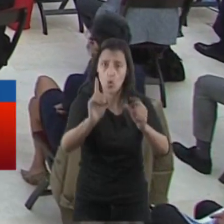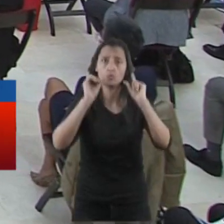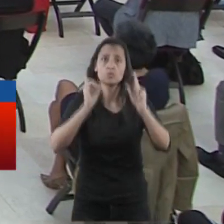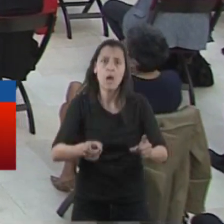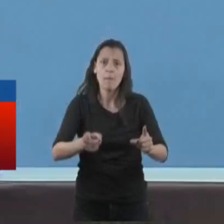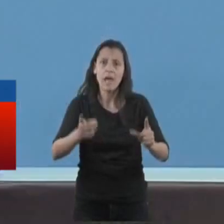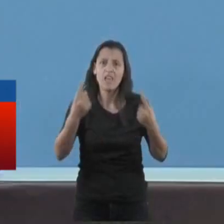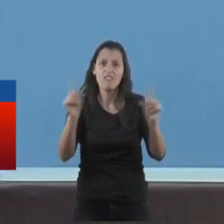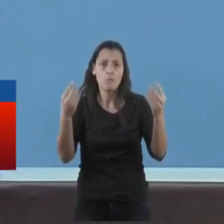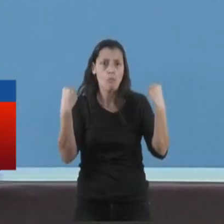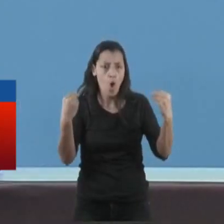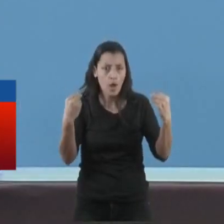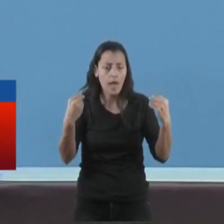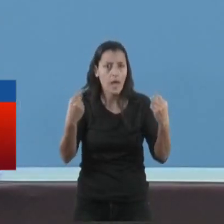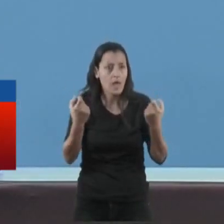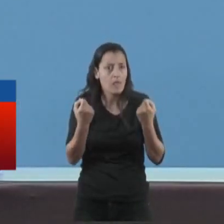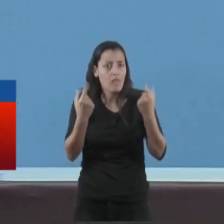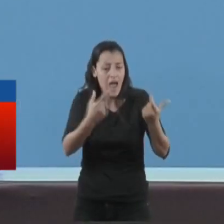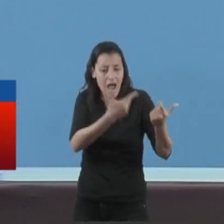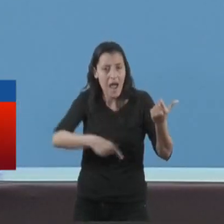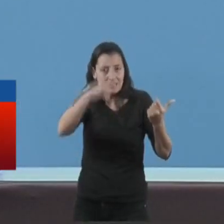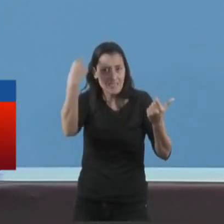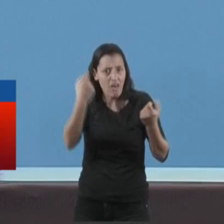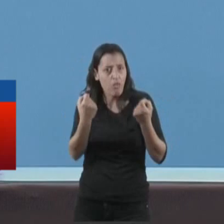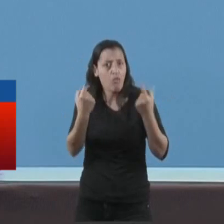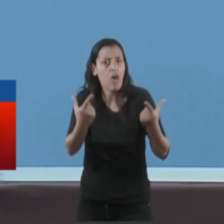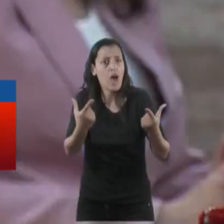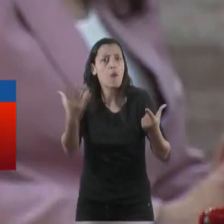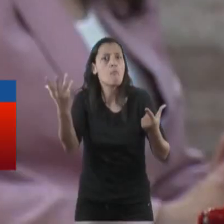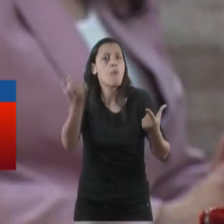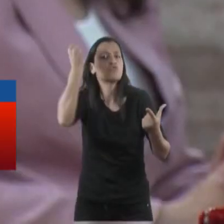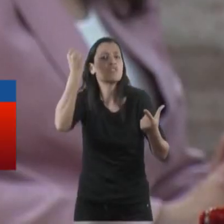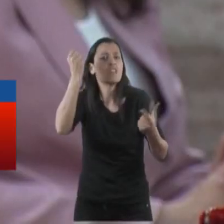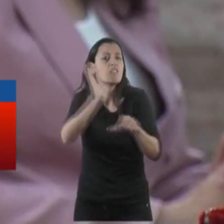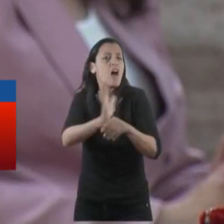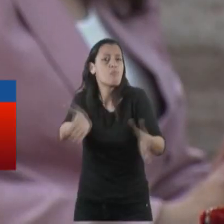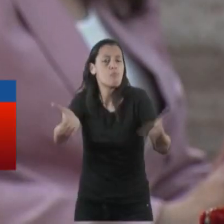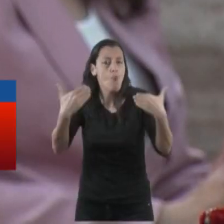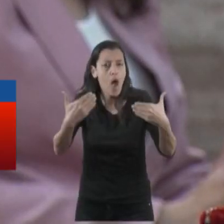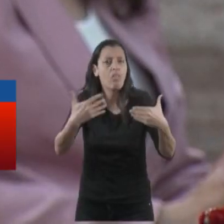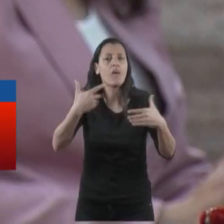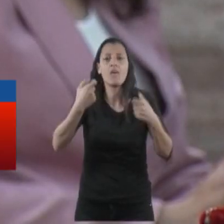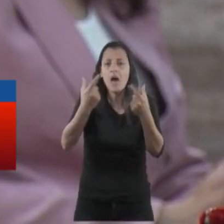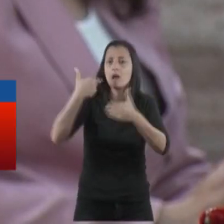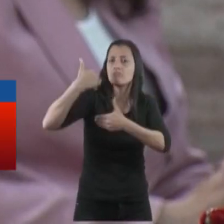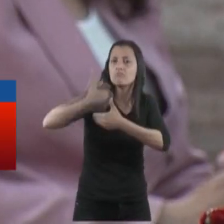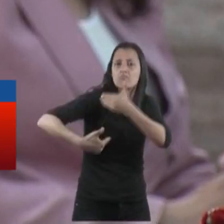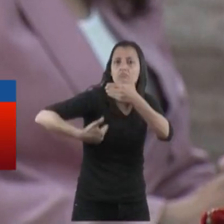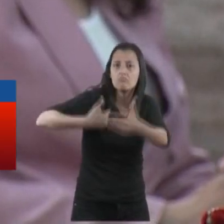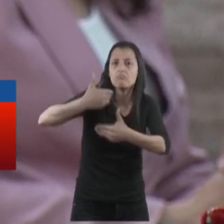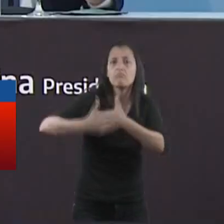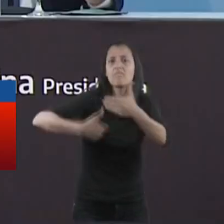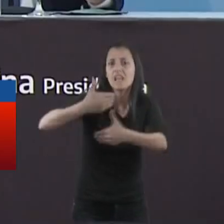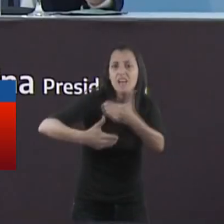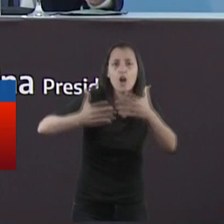distinto en las posibilidades que el Estado tiene de promover el desarrollo que queremos